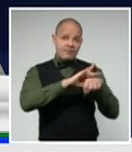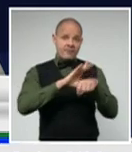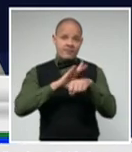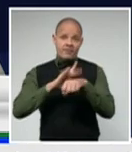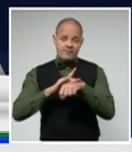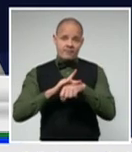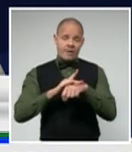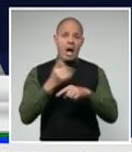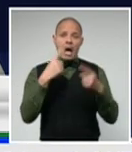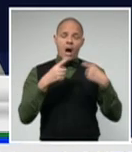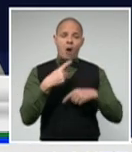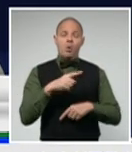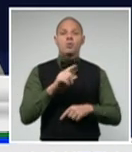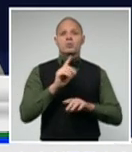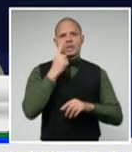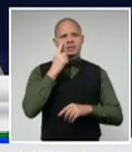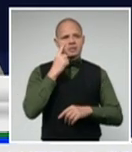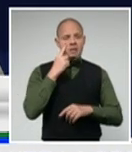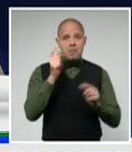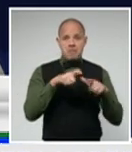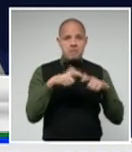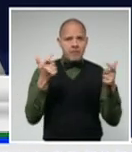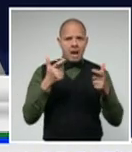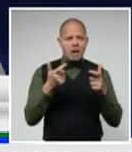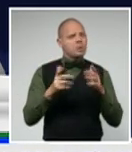encuentran recuperados de la misma.